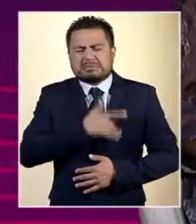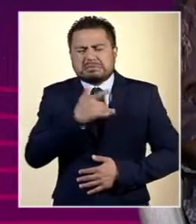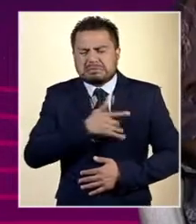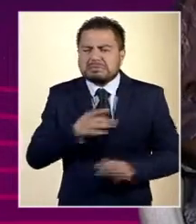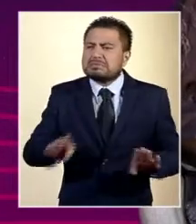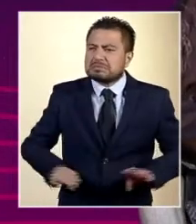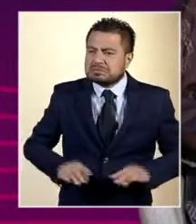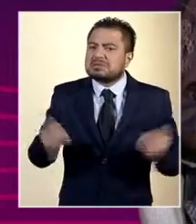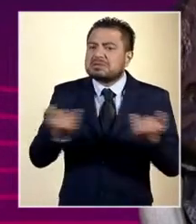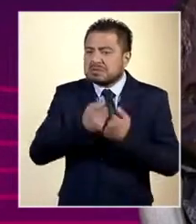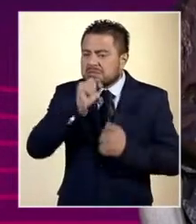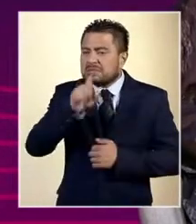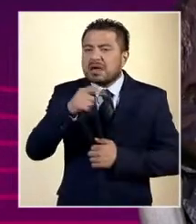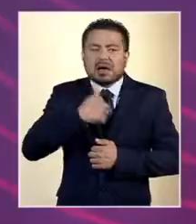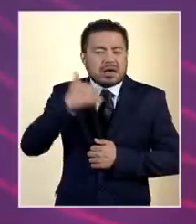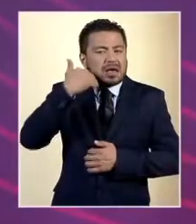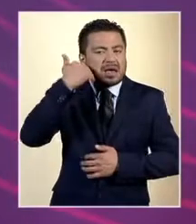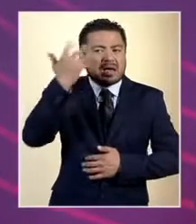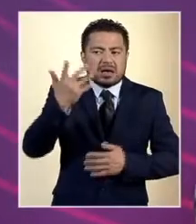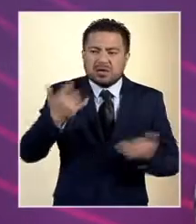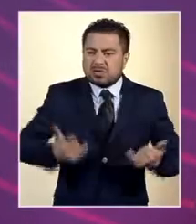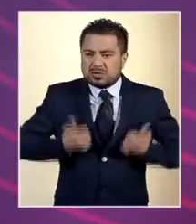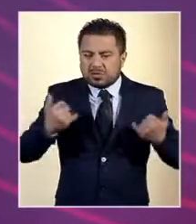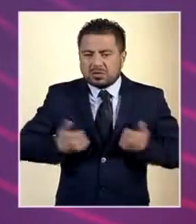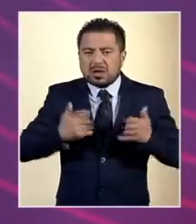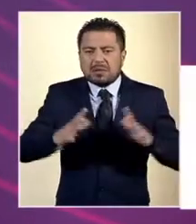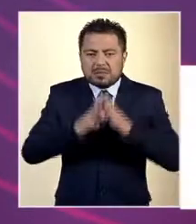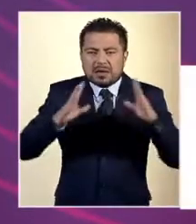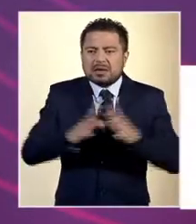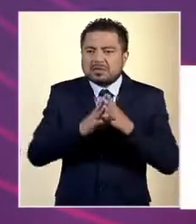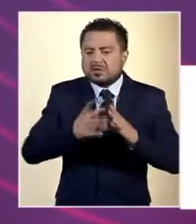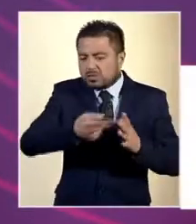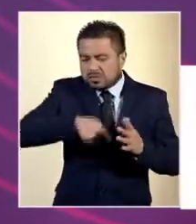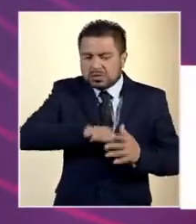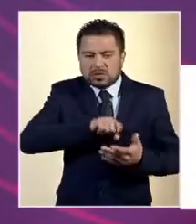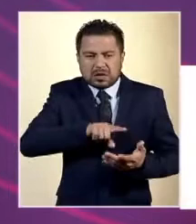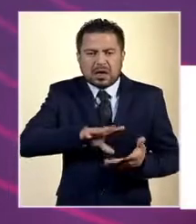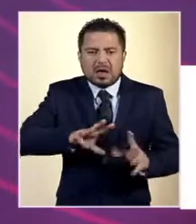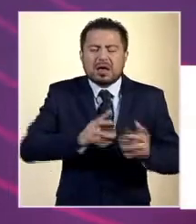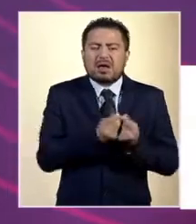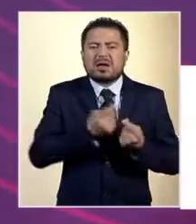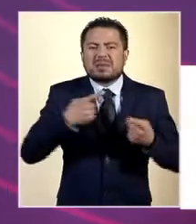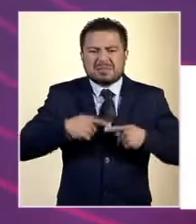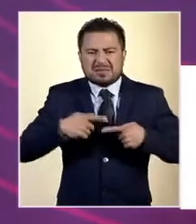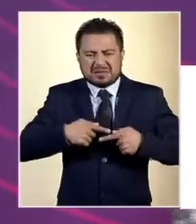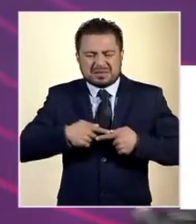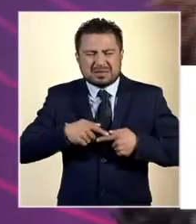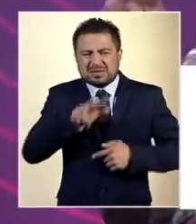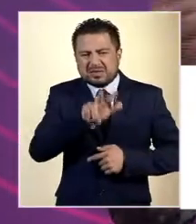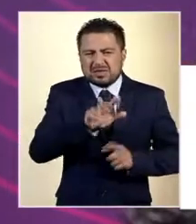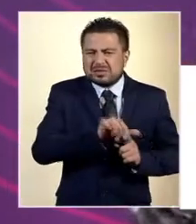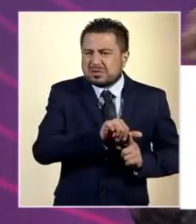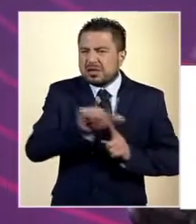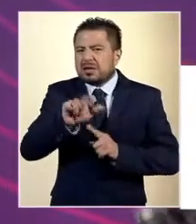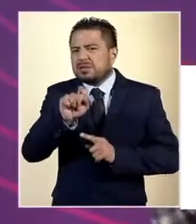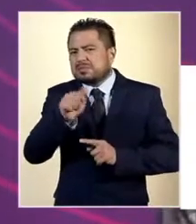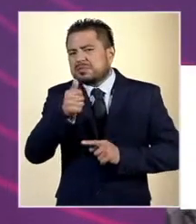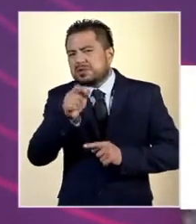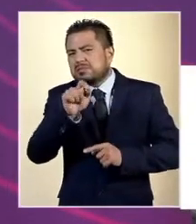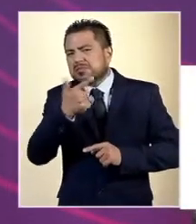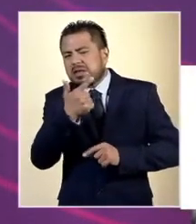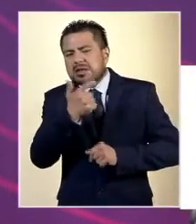parecido también. Queremos que los chavos, las chavas que participan con nosotros, que estamos hablando sobre todo de personas entre 18,